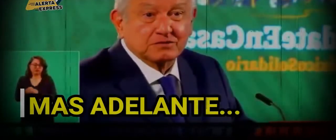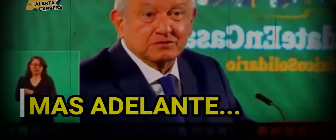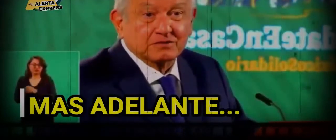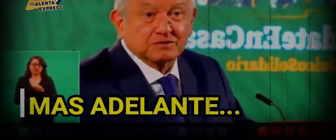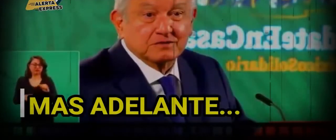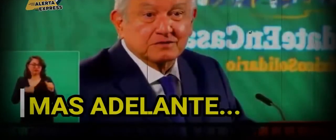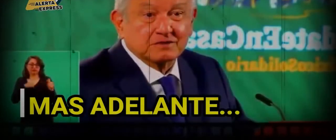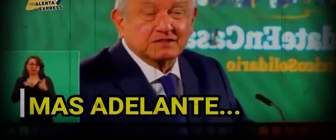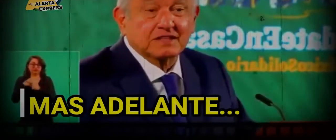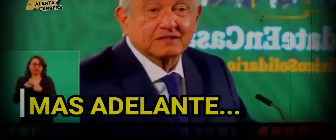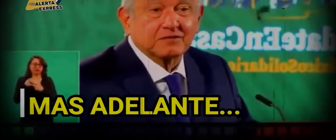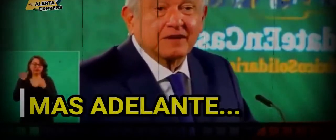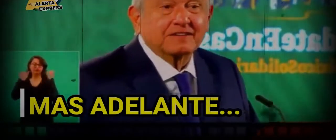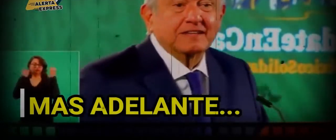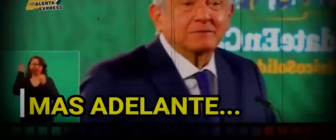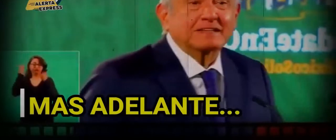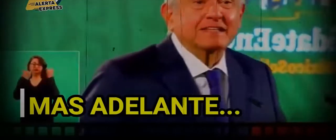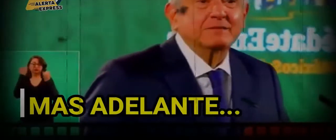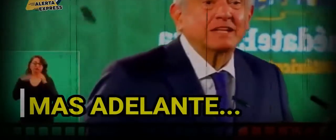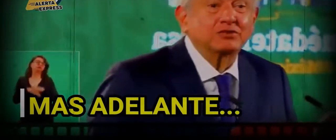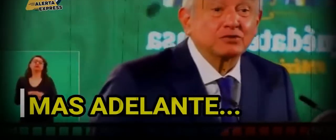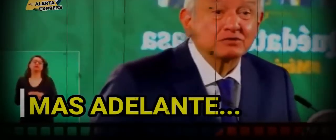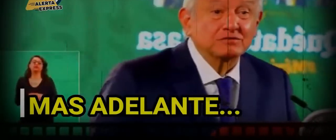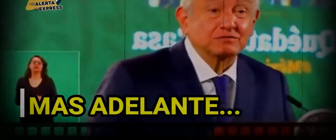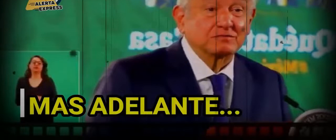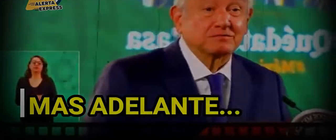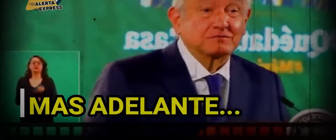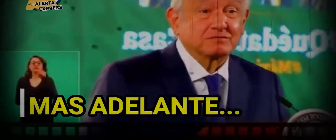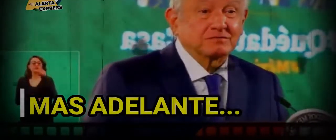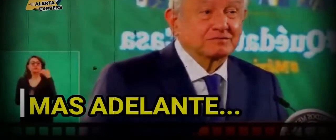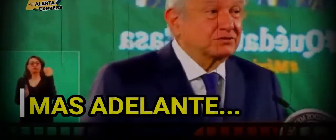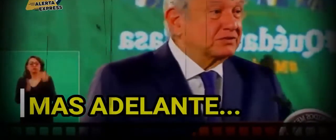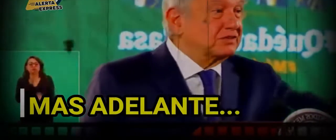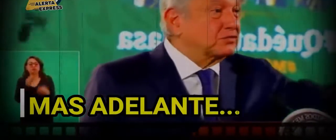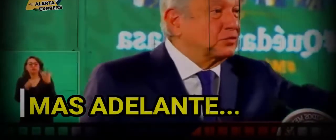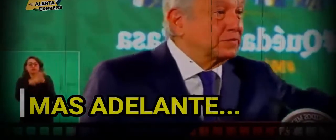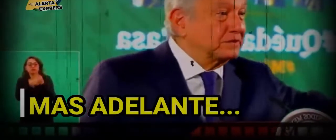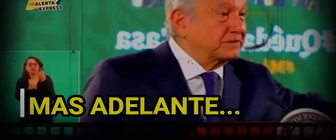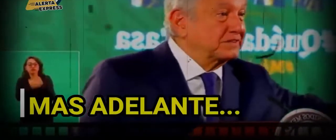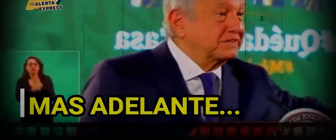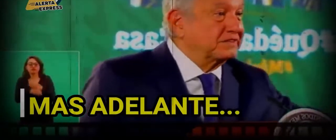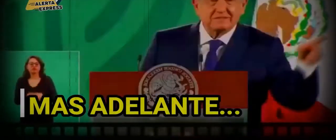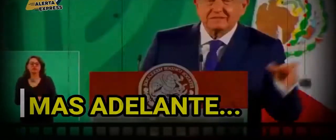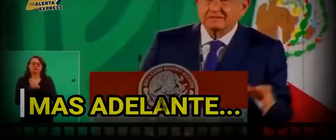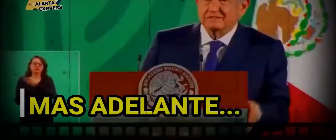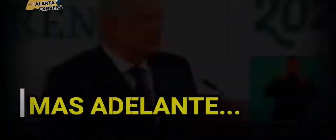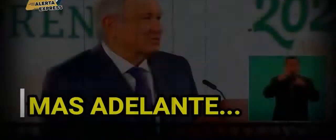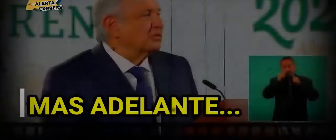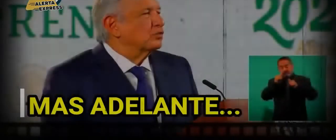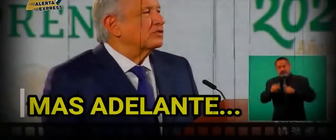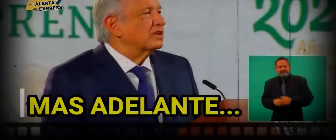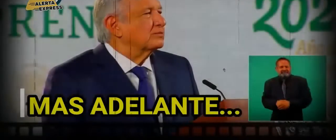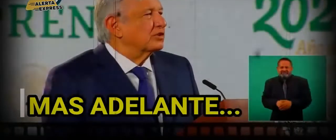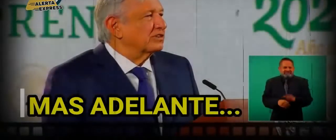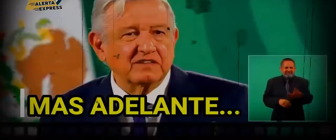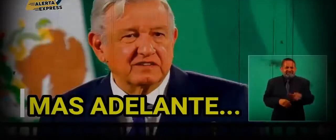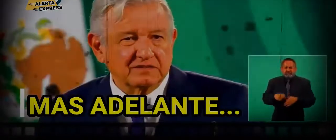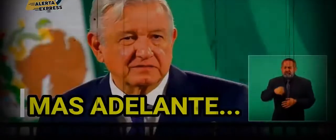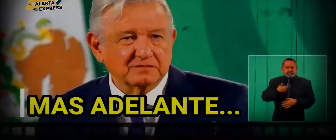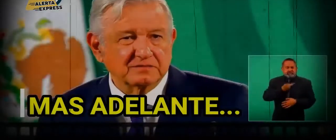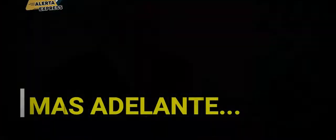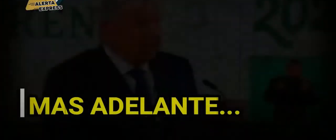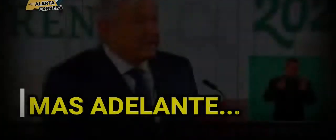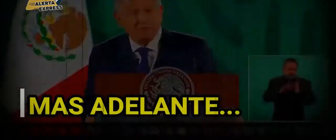pretexto? Dicen, falta de mantenimiento. Y entonces es culpa del presidente. No me gusta la